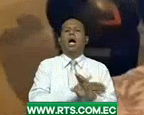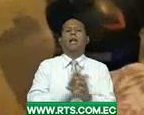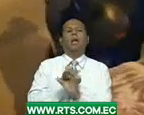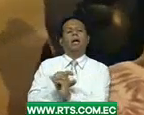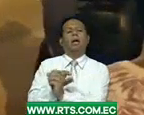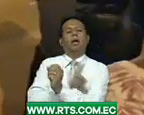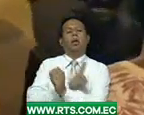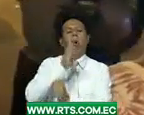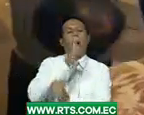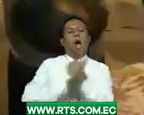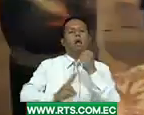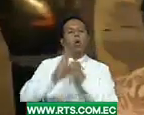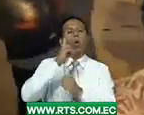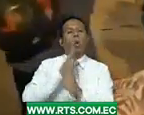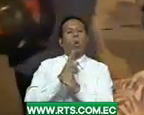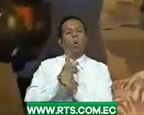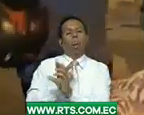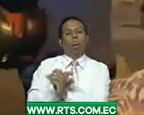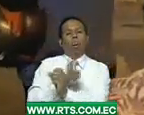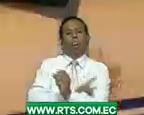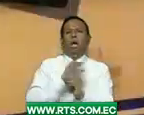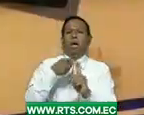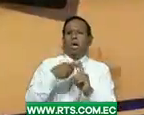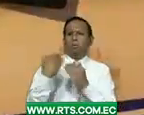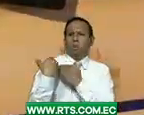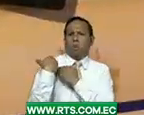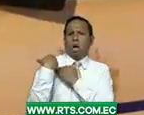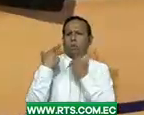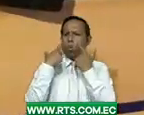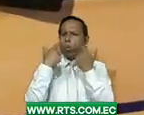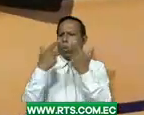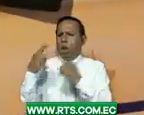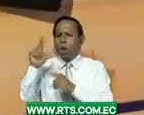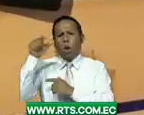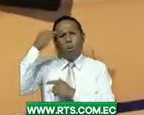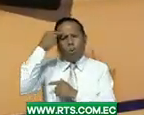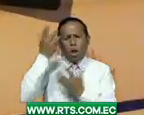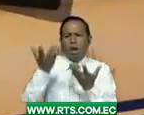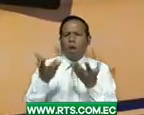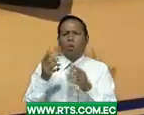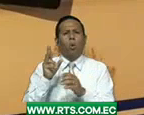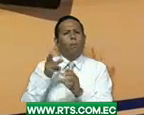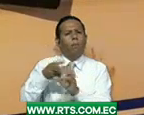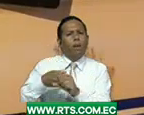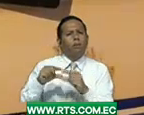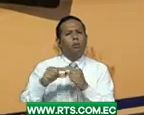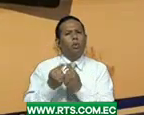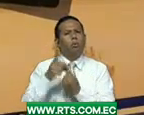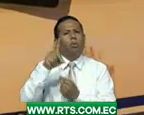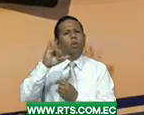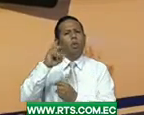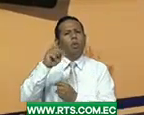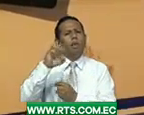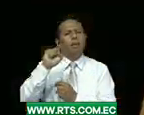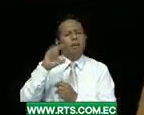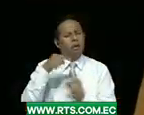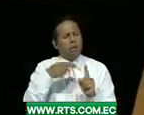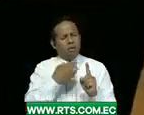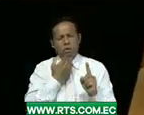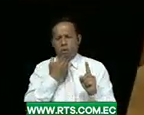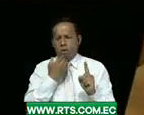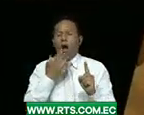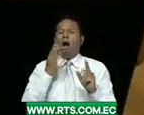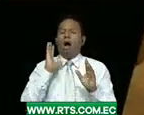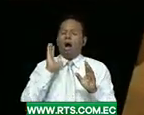de la policía, donde dio custodia a los gobernadores y fue parte de la DINASED. Se presume que ahí podría estar la motivación, por lo